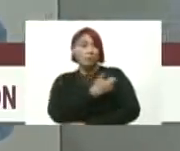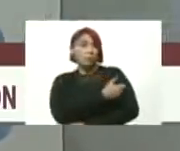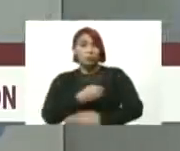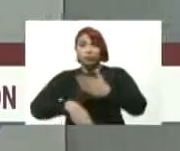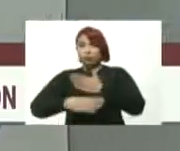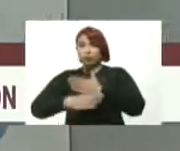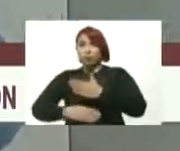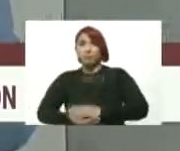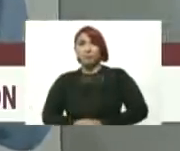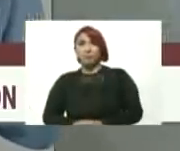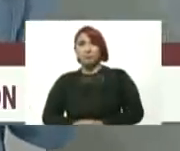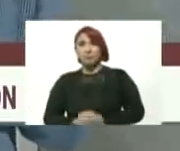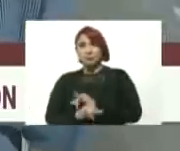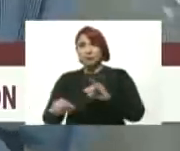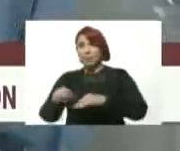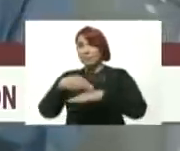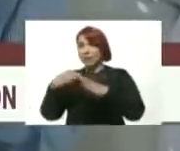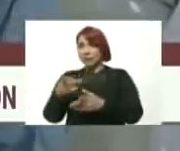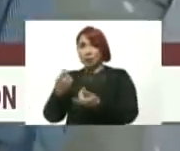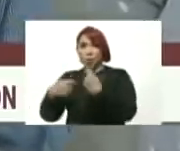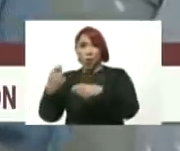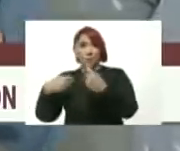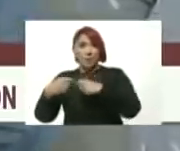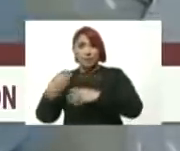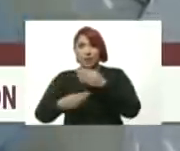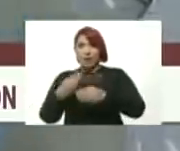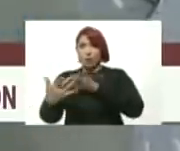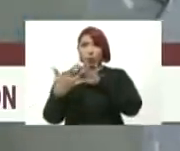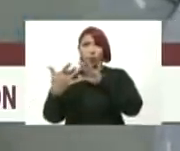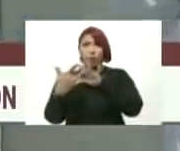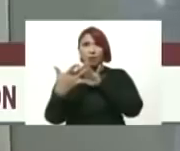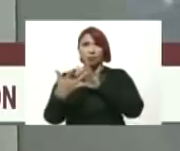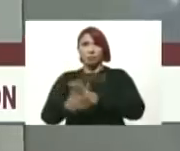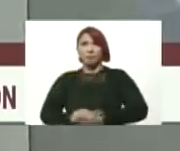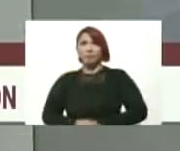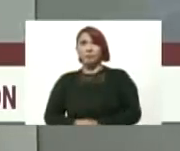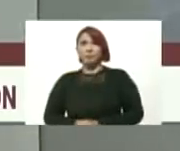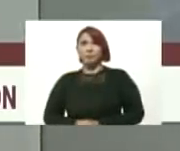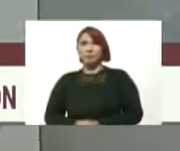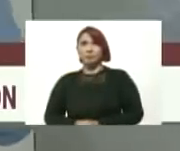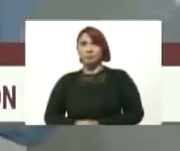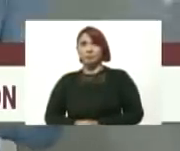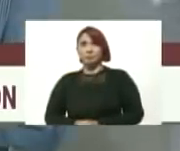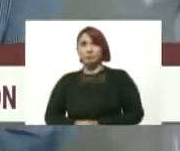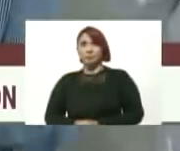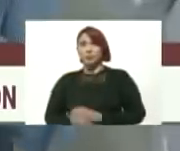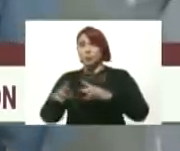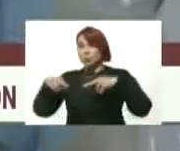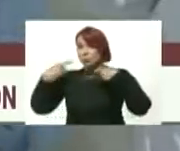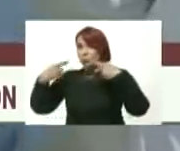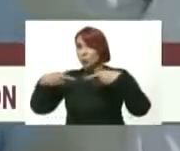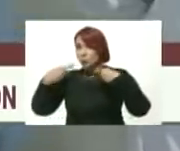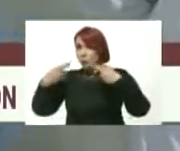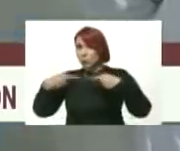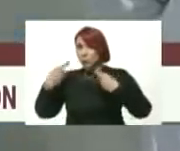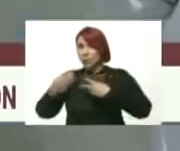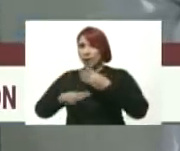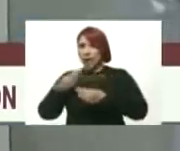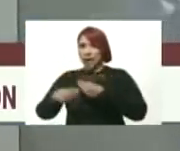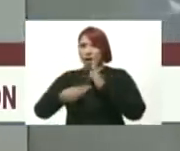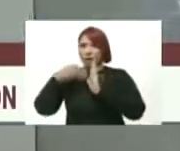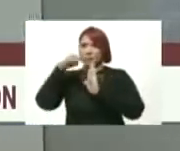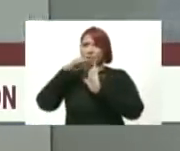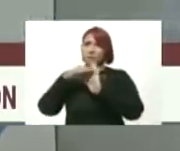ya la ministra comercio ahora los contactos respectivos con las cámaras de restaurantes para que se establezca que